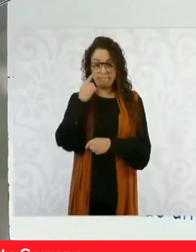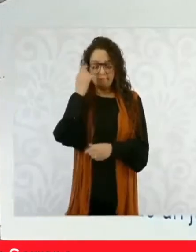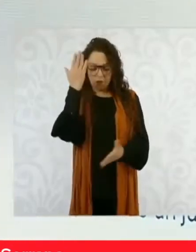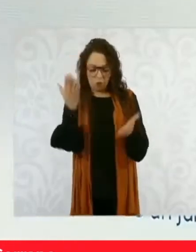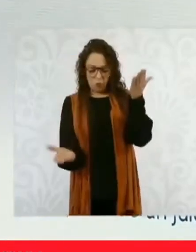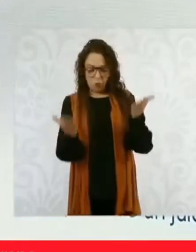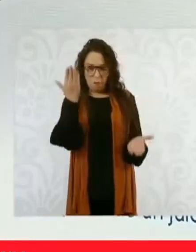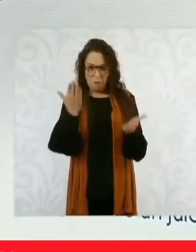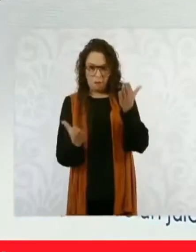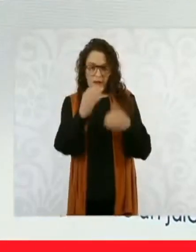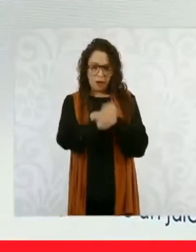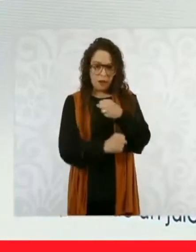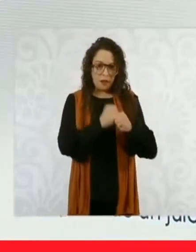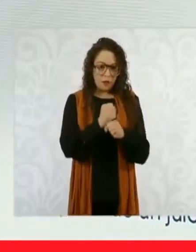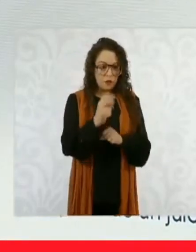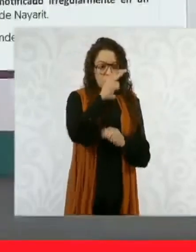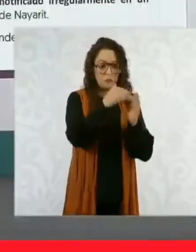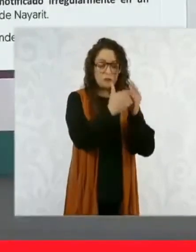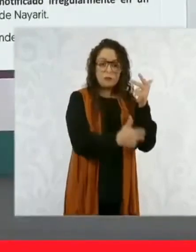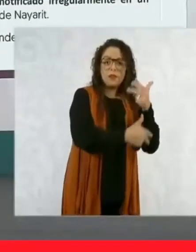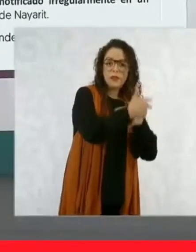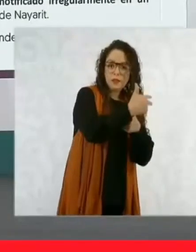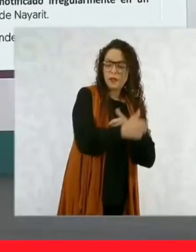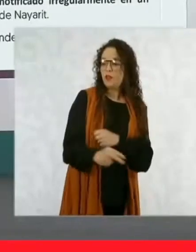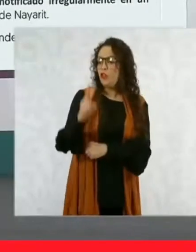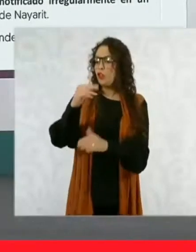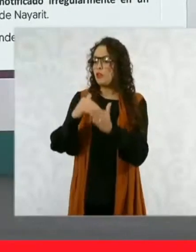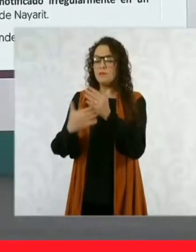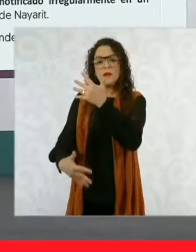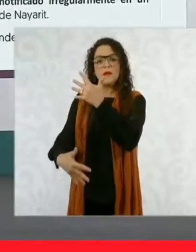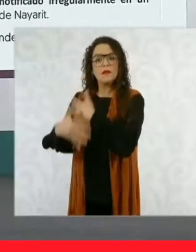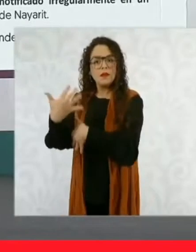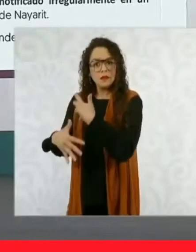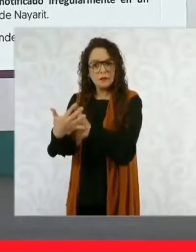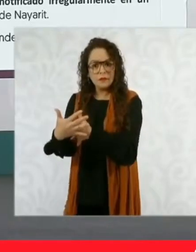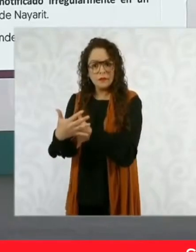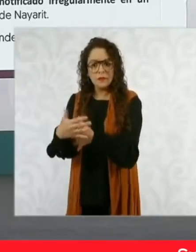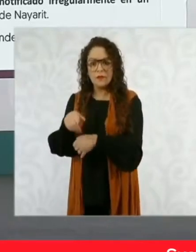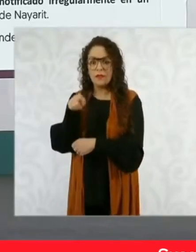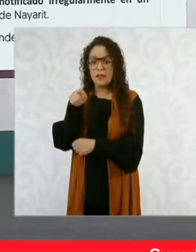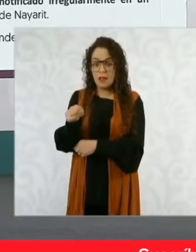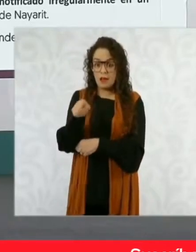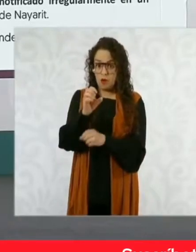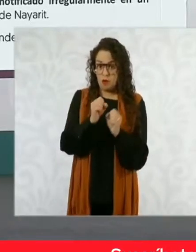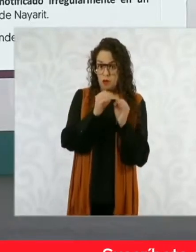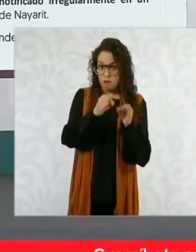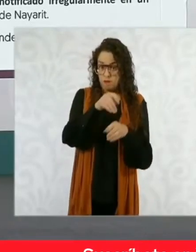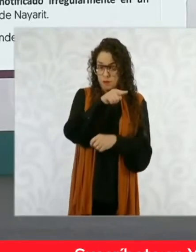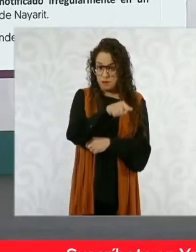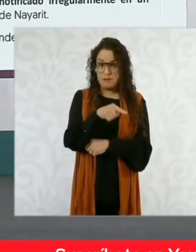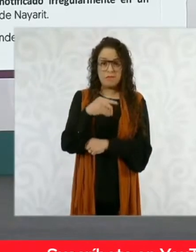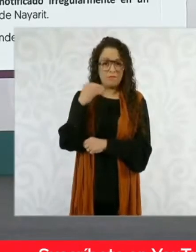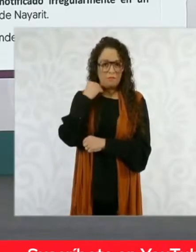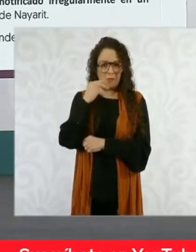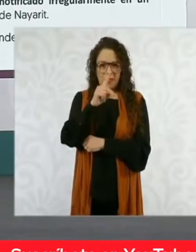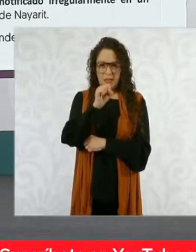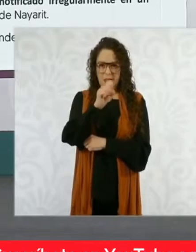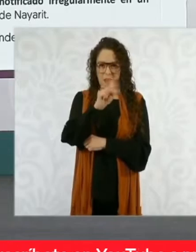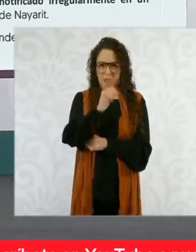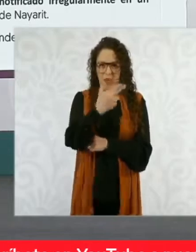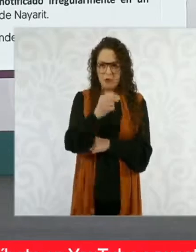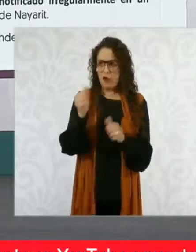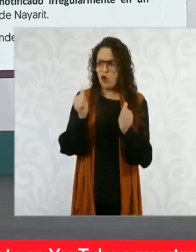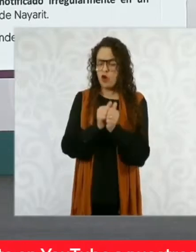2013 y 2015, estos despachos, en contubernio con diversos funcionarios